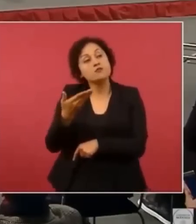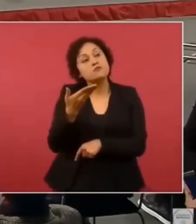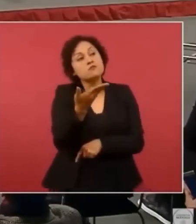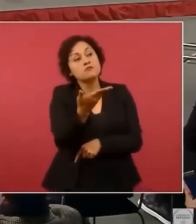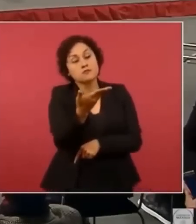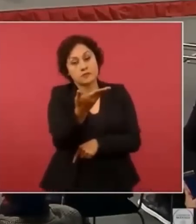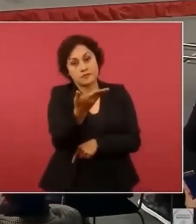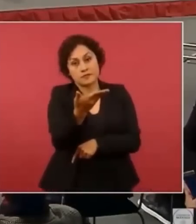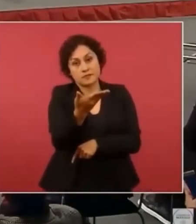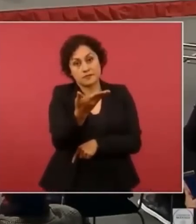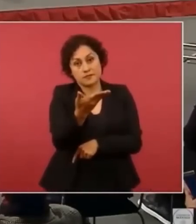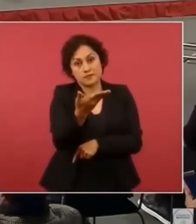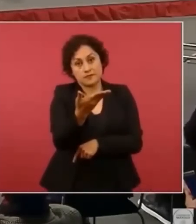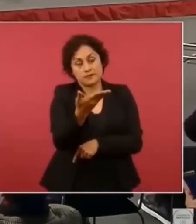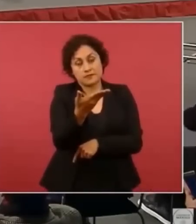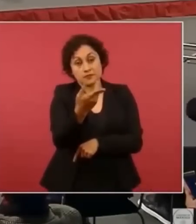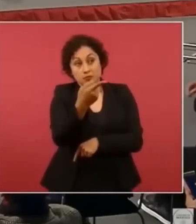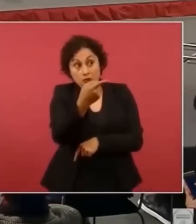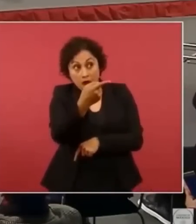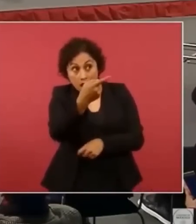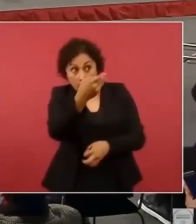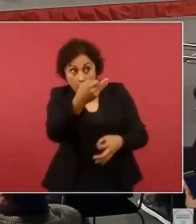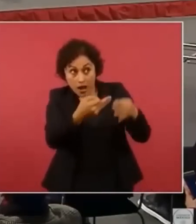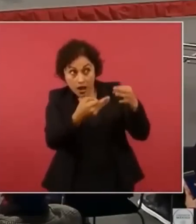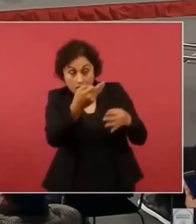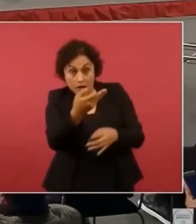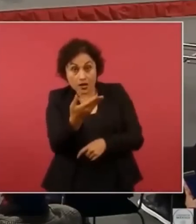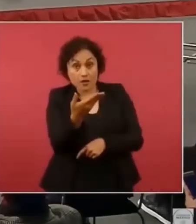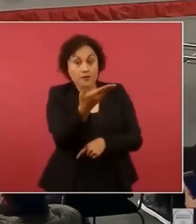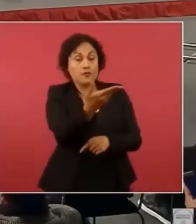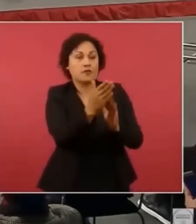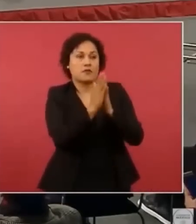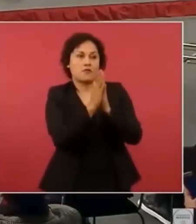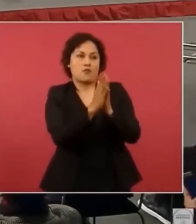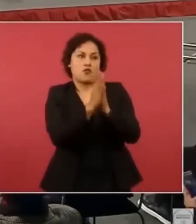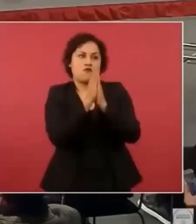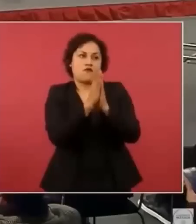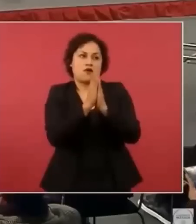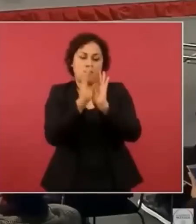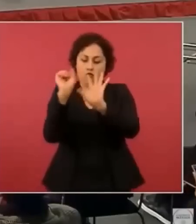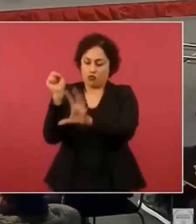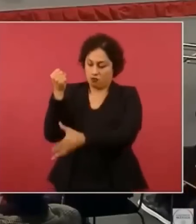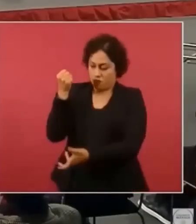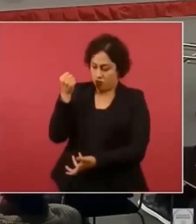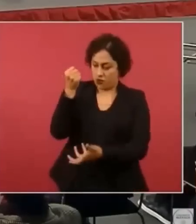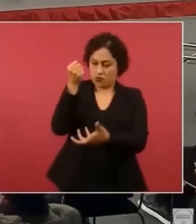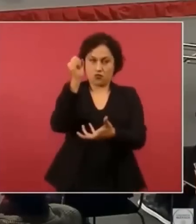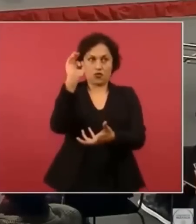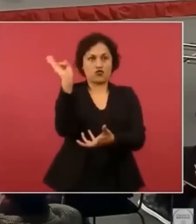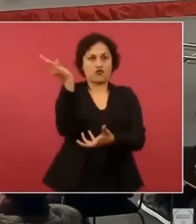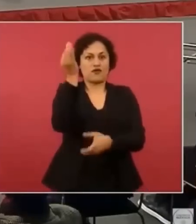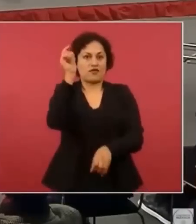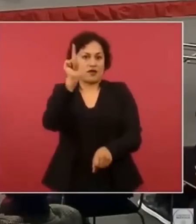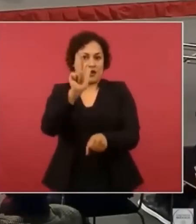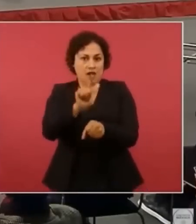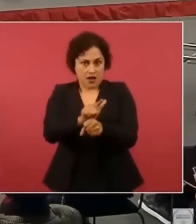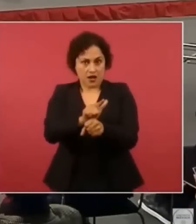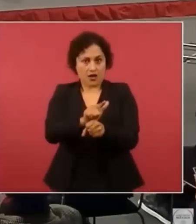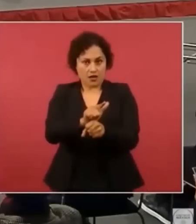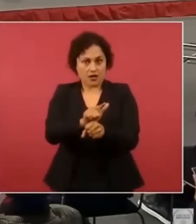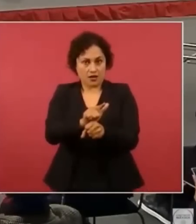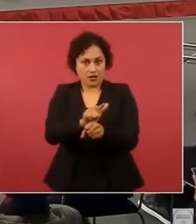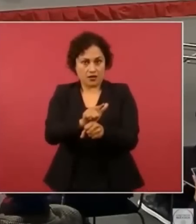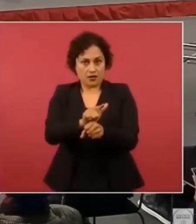pidiendo que no se aplique el presupuesto federal en lo que toca